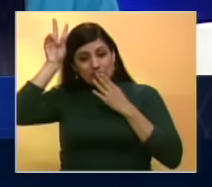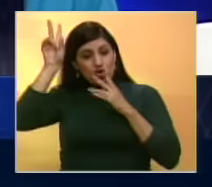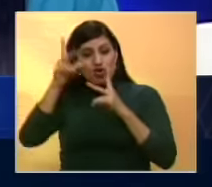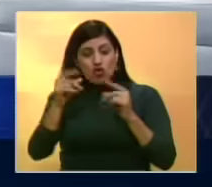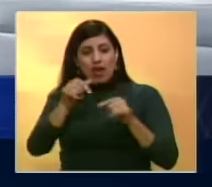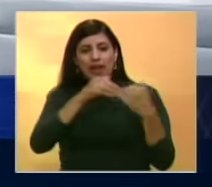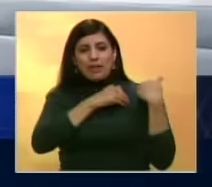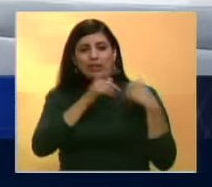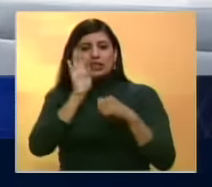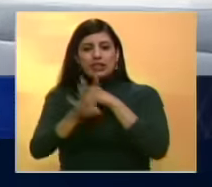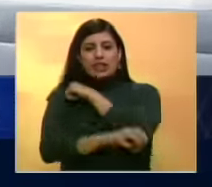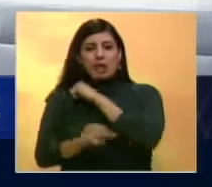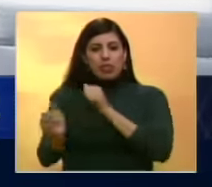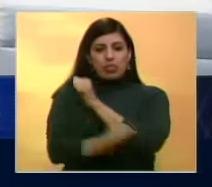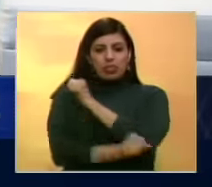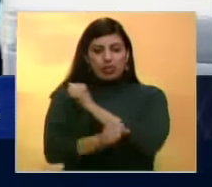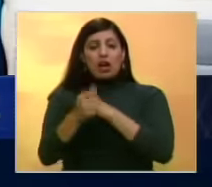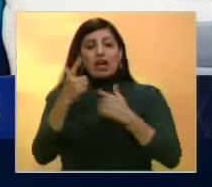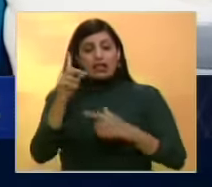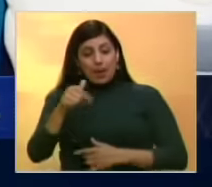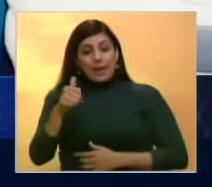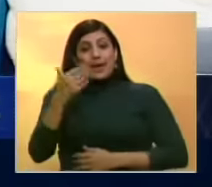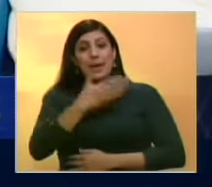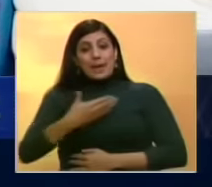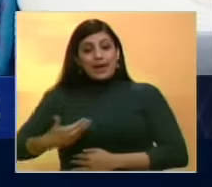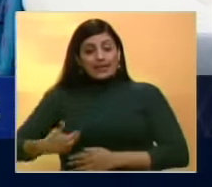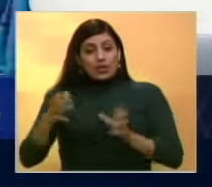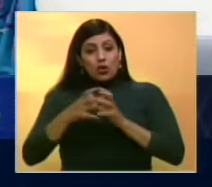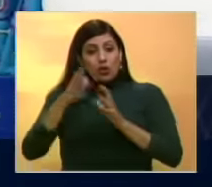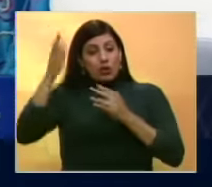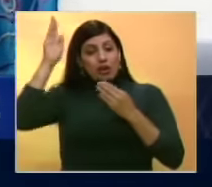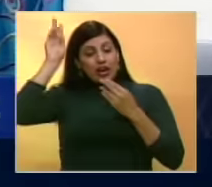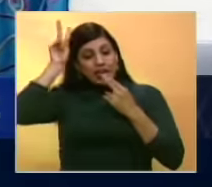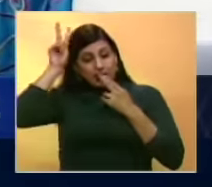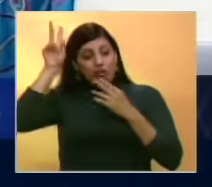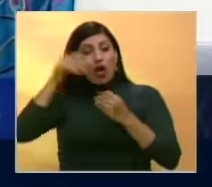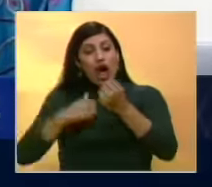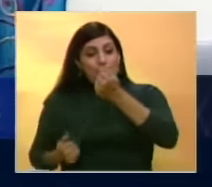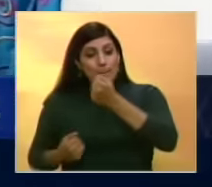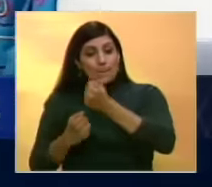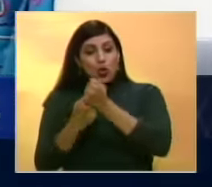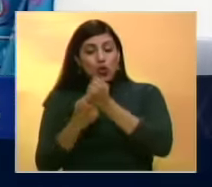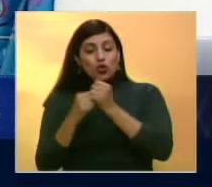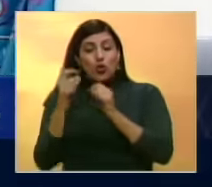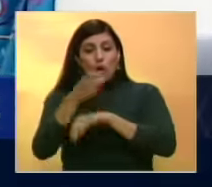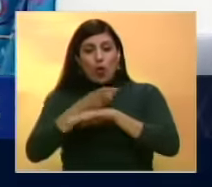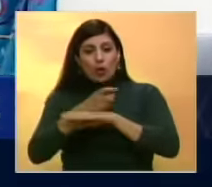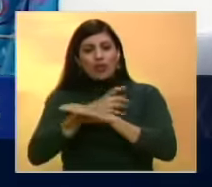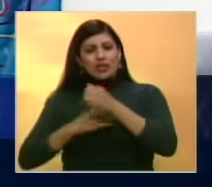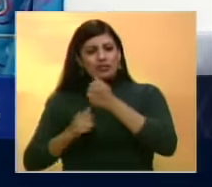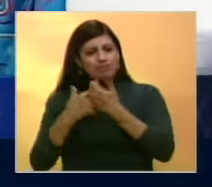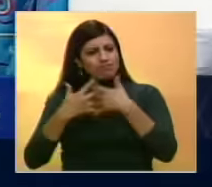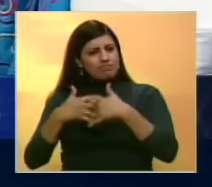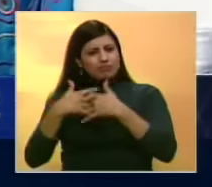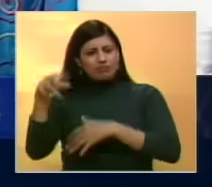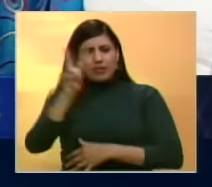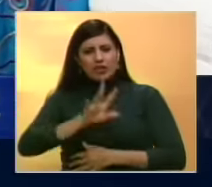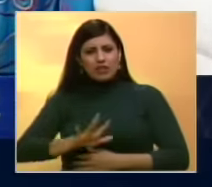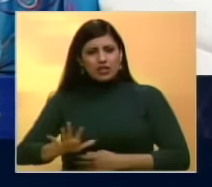representantes allí la también presidenta del parlamento indígena respaldó la medida del gobierno Nacional de activar el aparato productivo